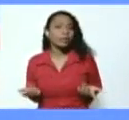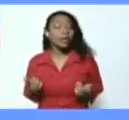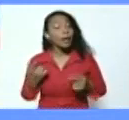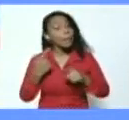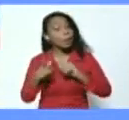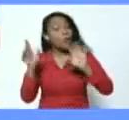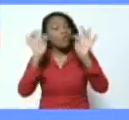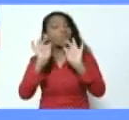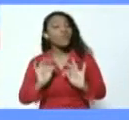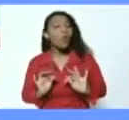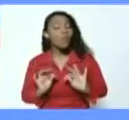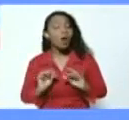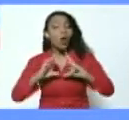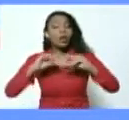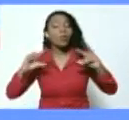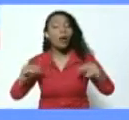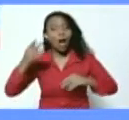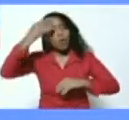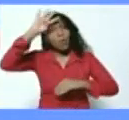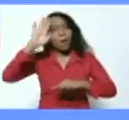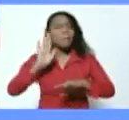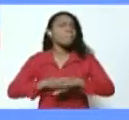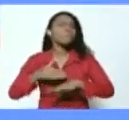manera similar con Nicaragua y Cuba, ¿por qué?